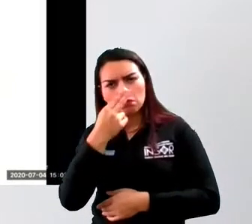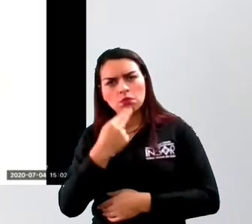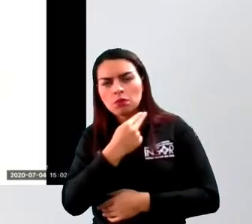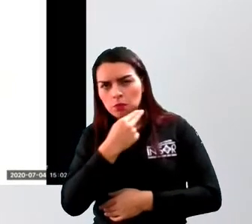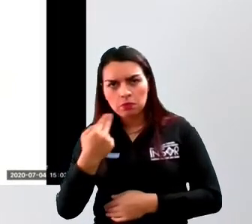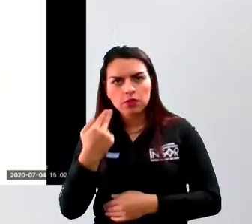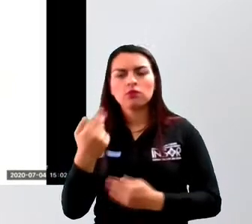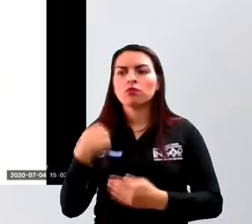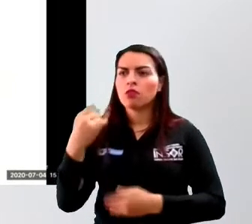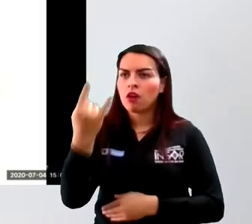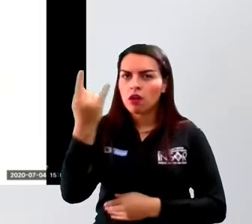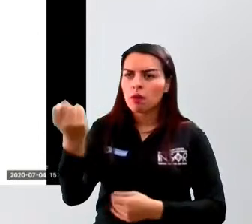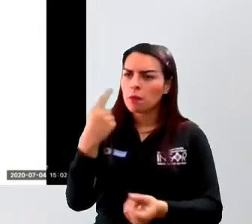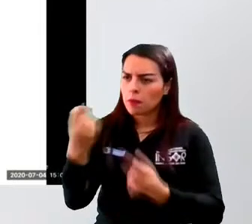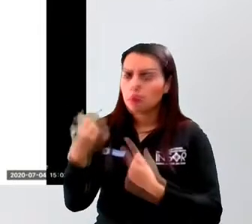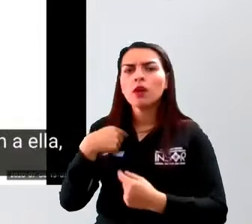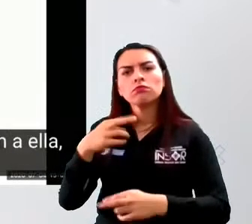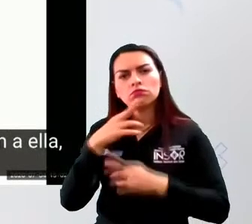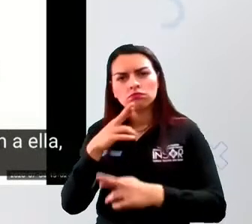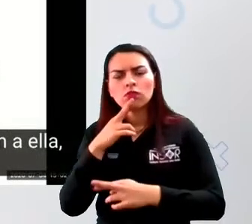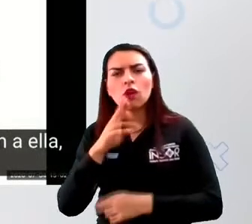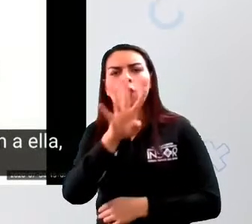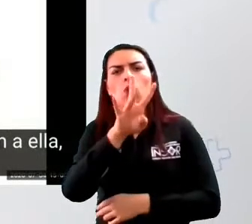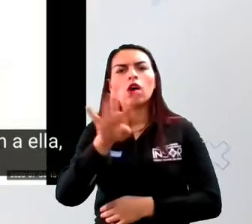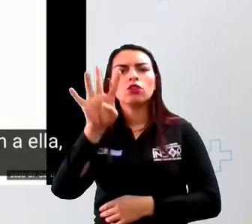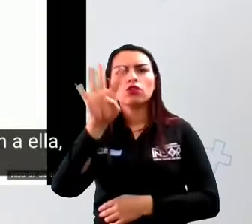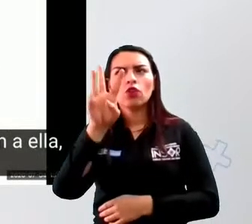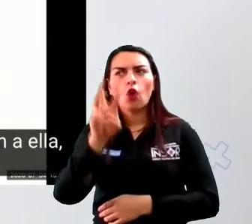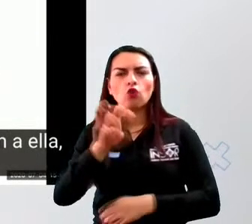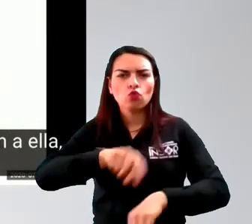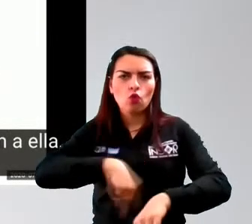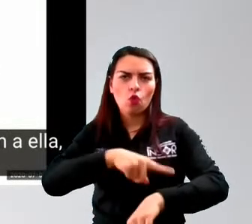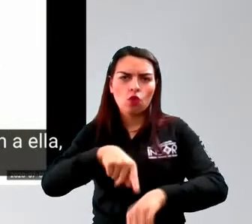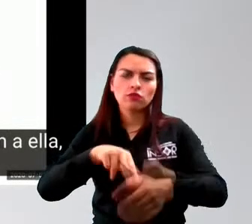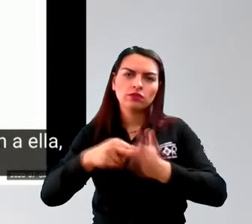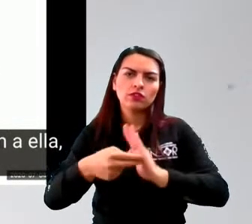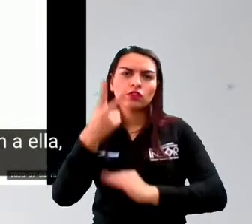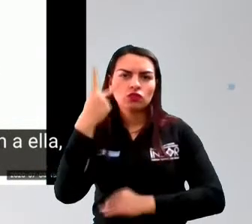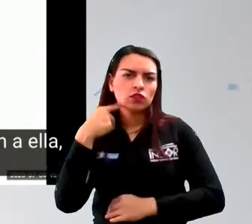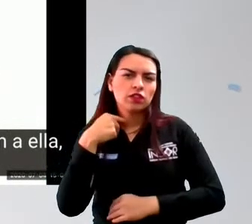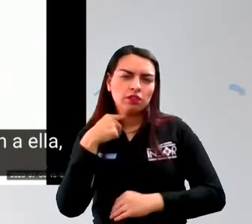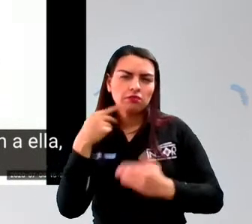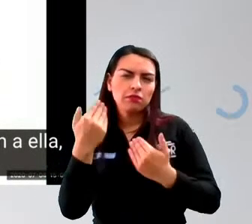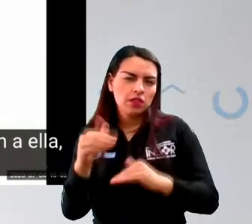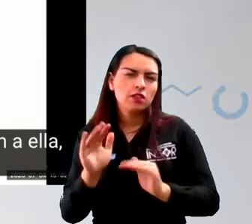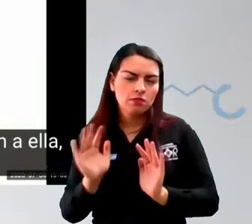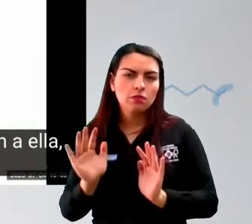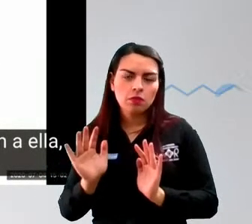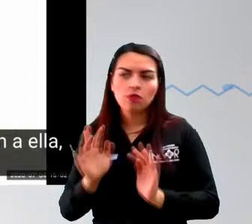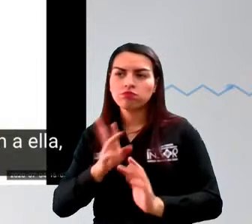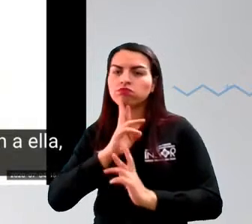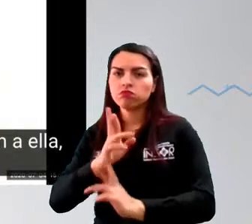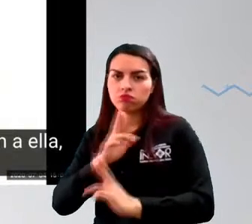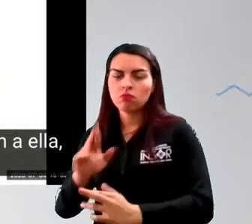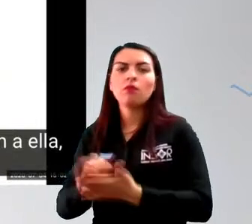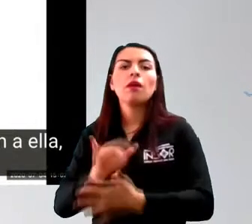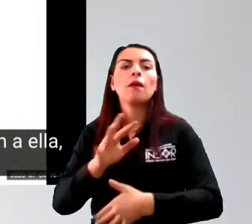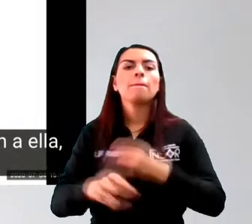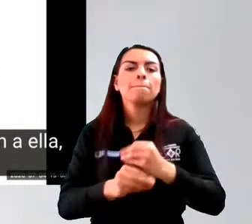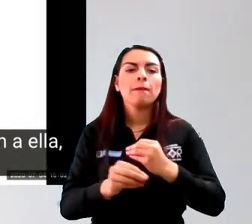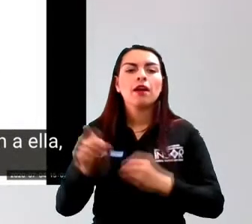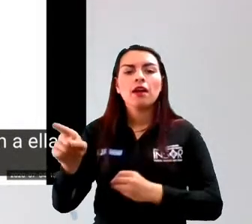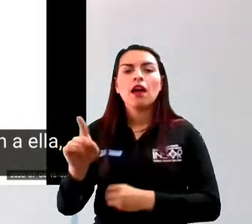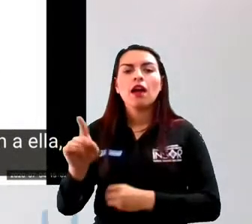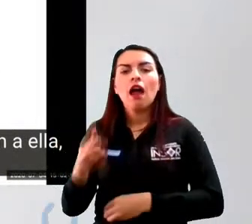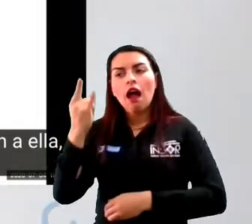que les responderé dentro de las 48 horas, dentro de los 2 días como mínimo. También les digo que les proporcionaré comentarios